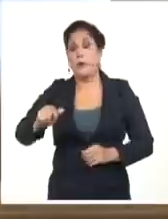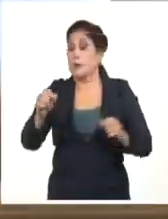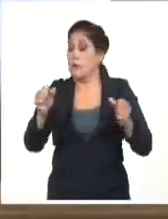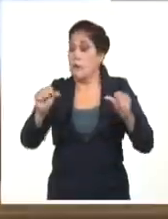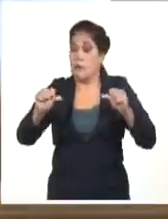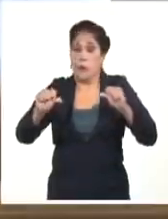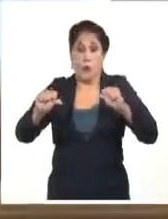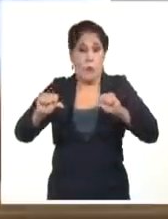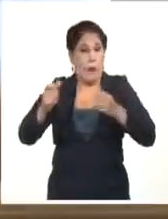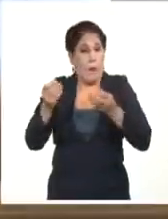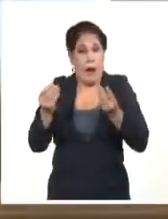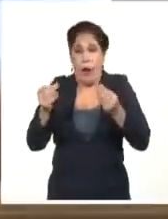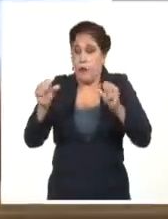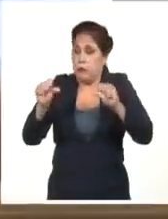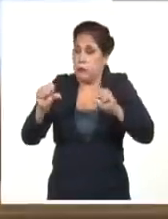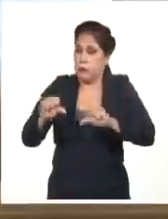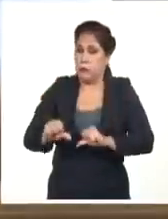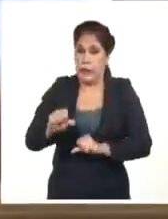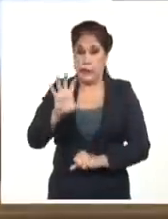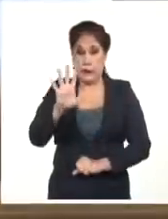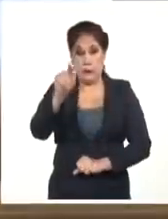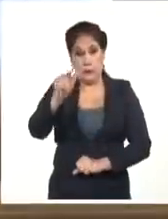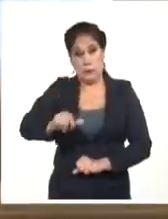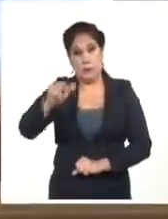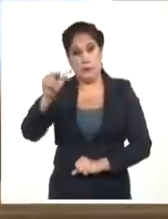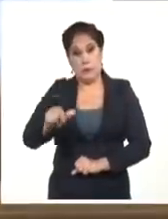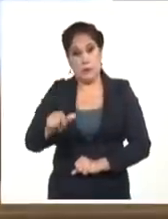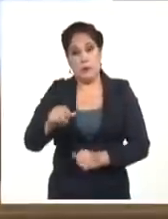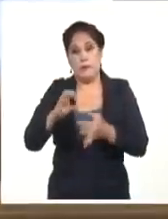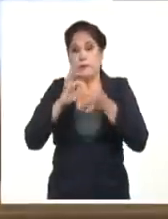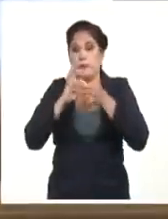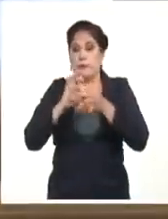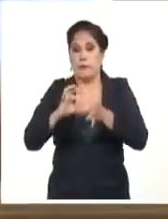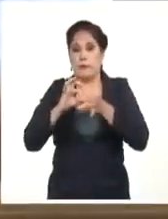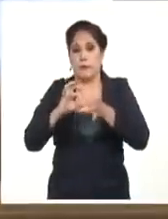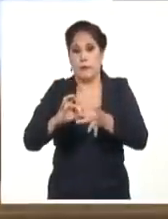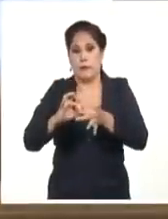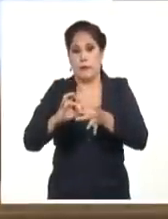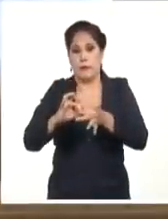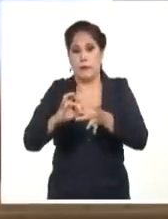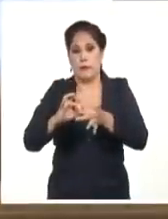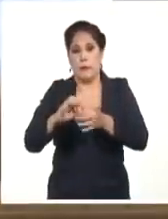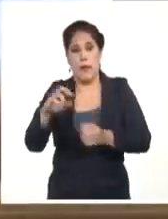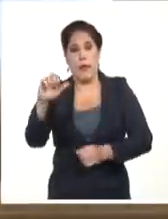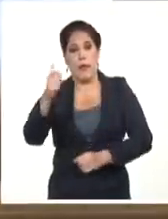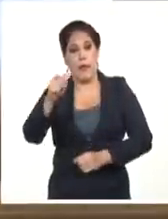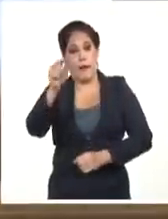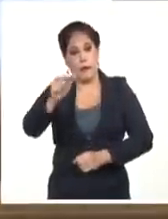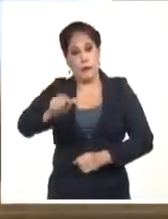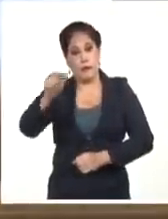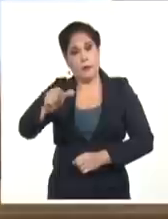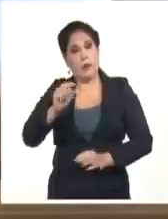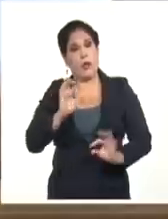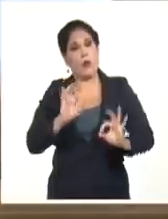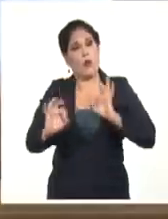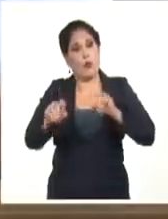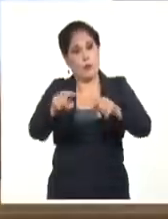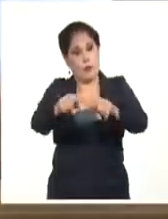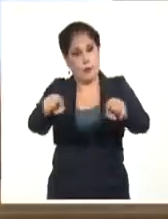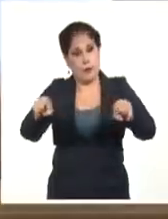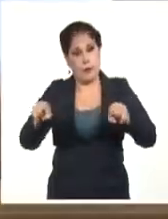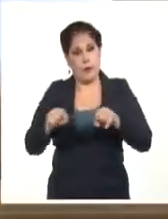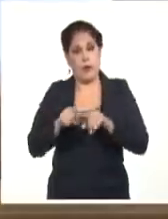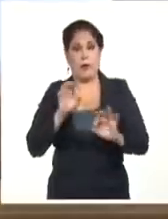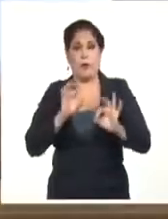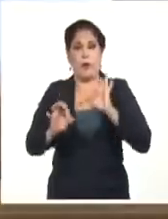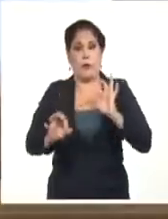crítico, 5 pacientes reportados de grave y 10 pacientes de cuidado. Entre